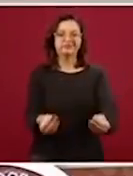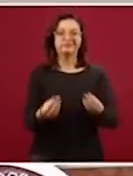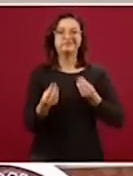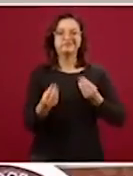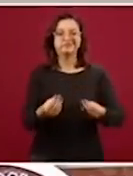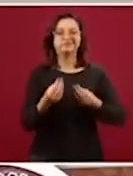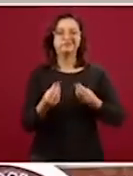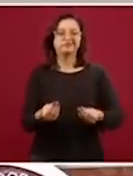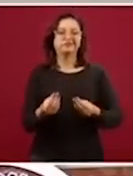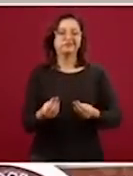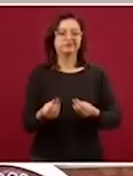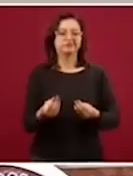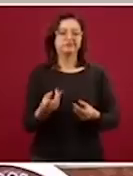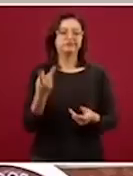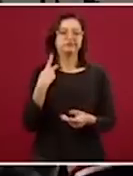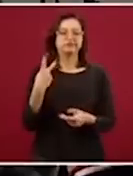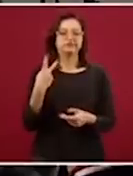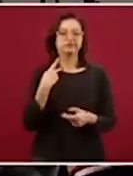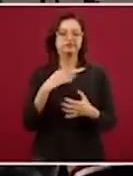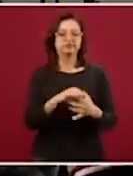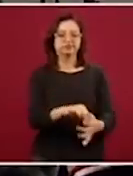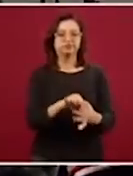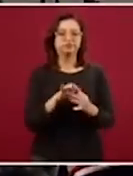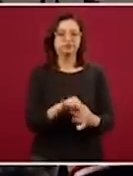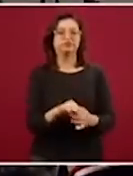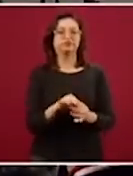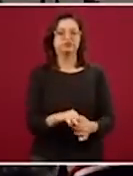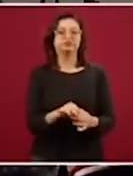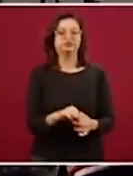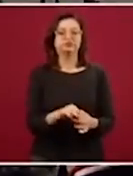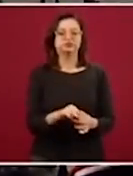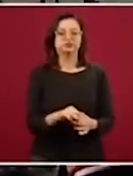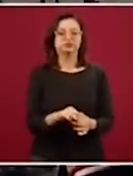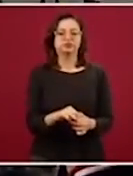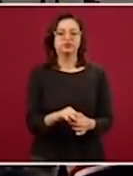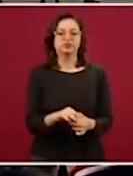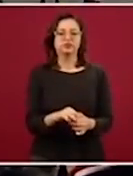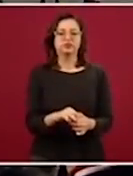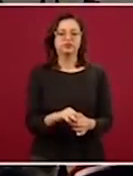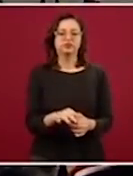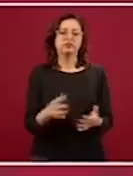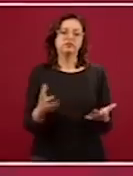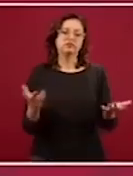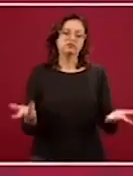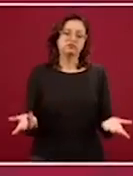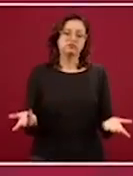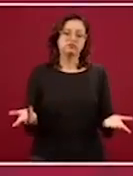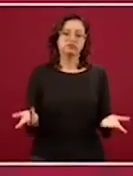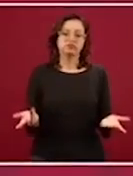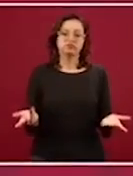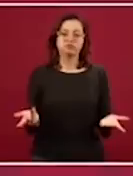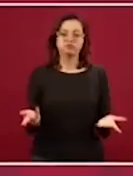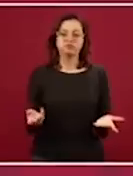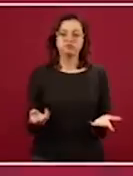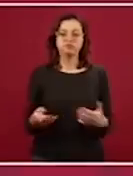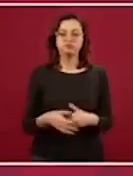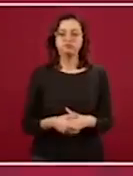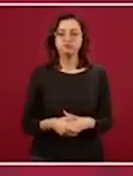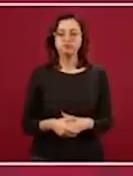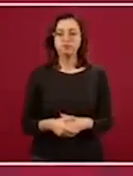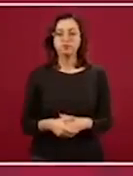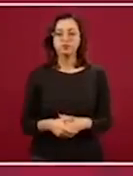con los políticos corruptos y se